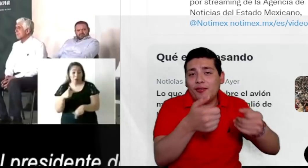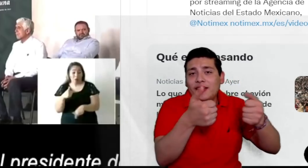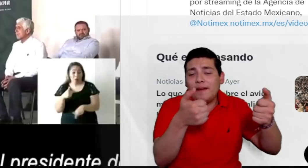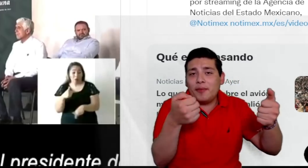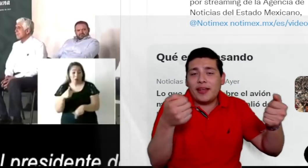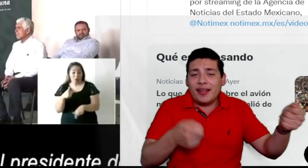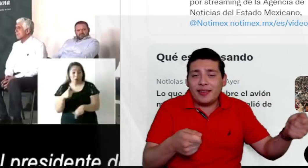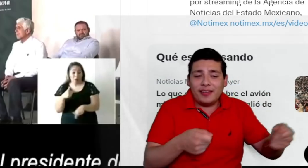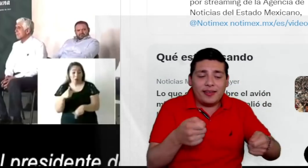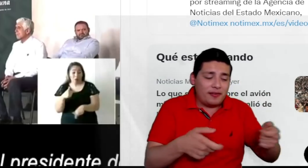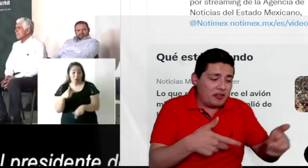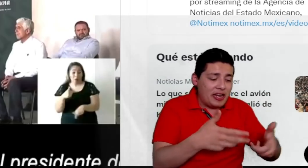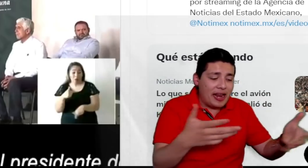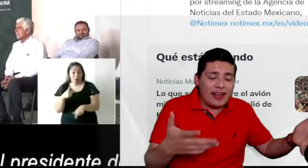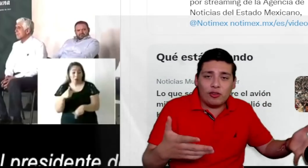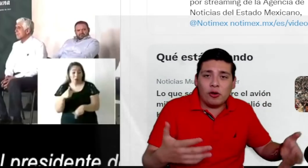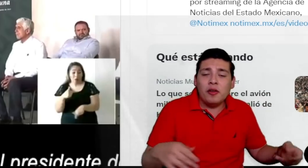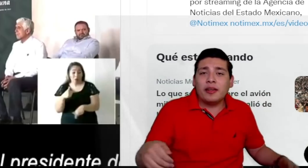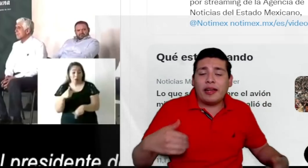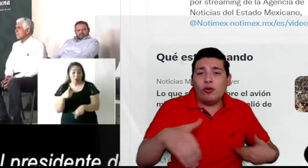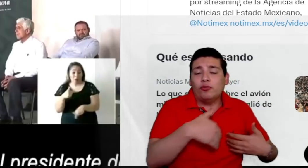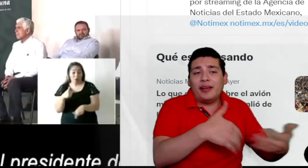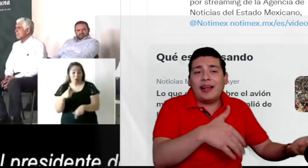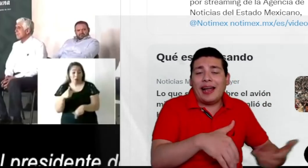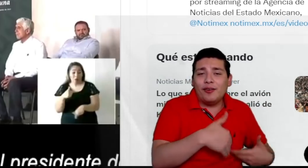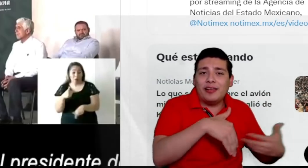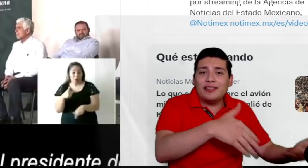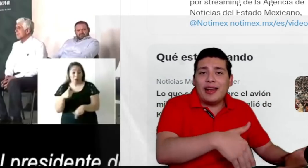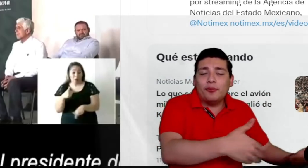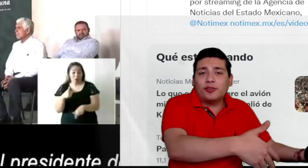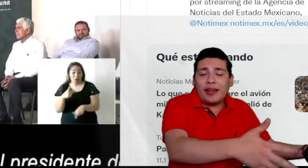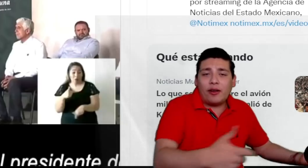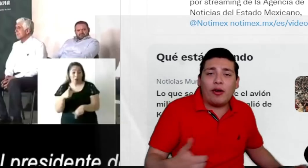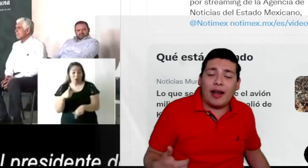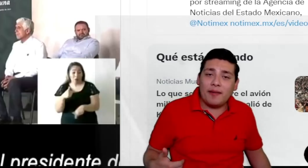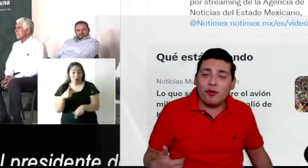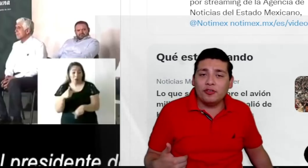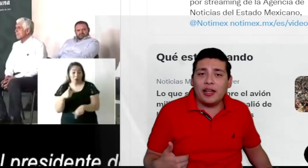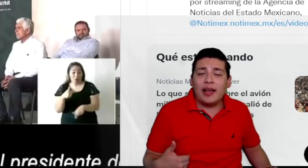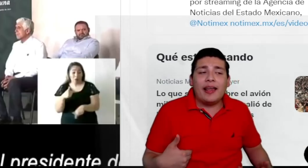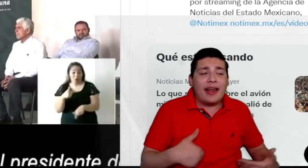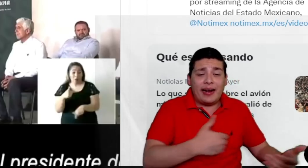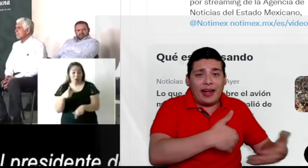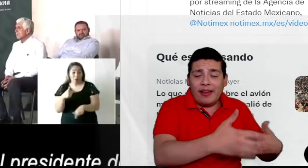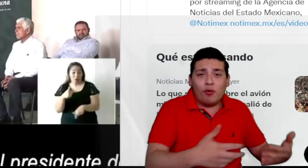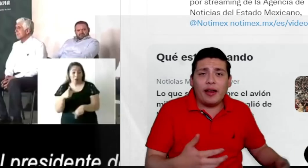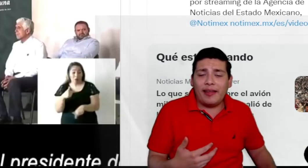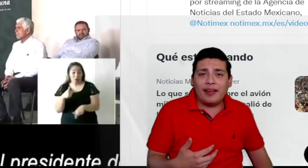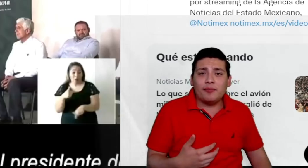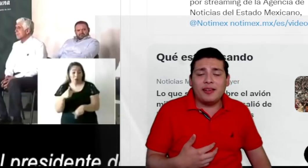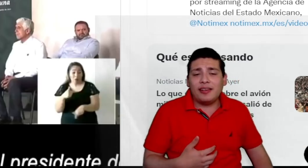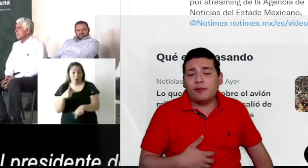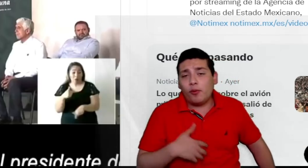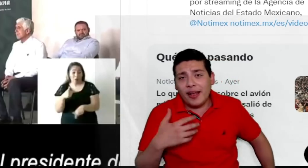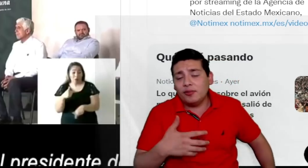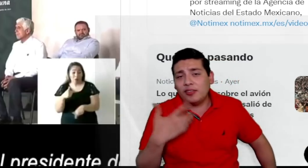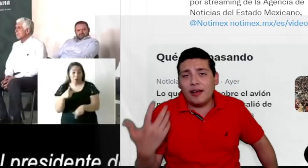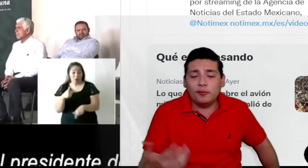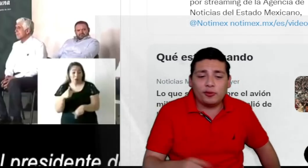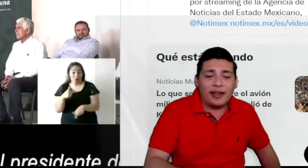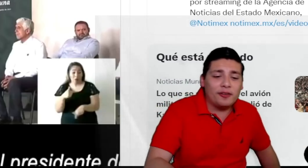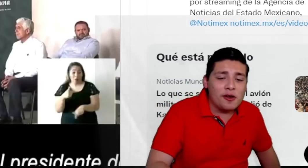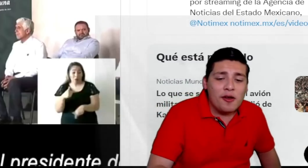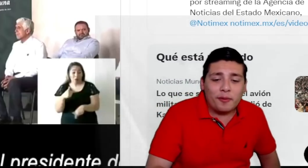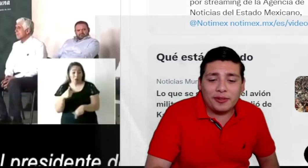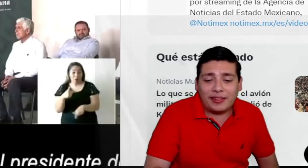porque ya no tenían billetes, dinerito, que los mexicanos les damos ahí con la limosna en cada una de las misas. Por eso